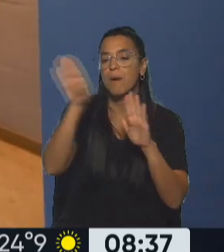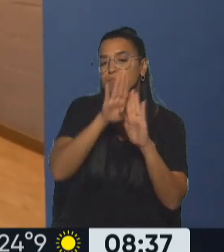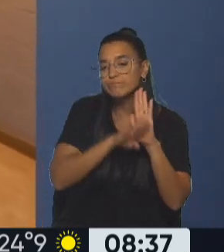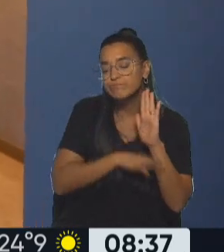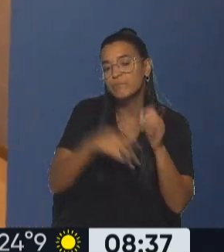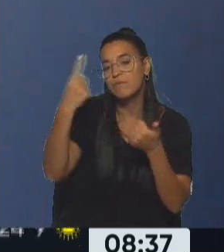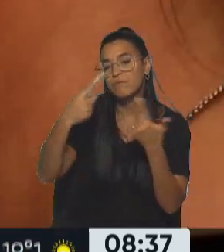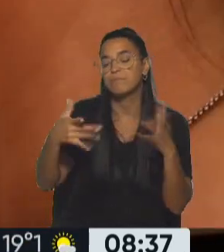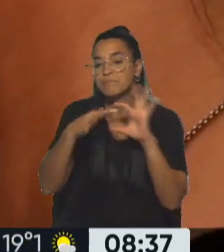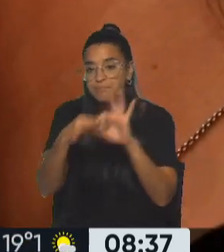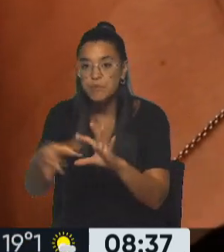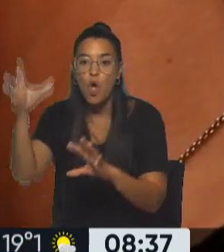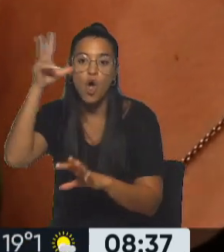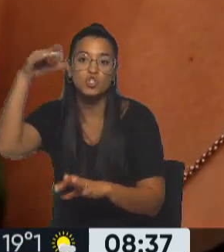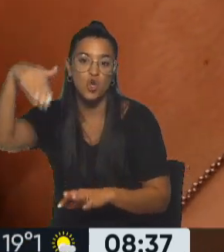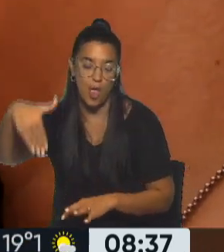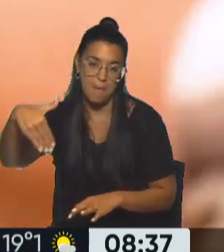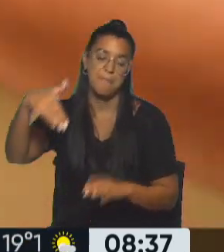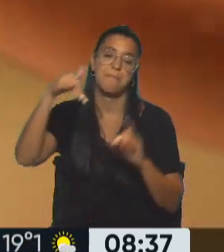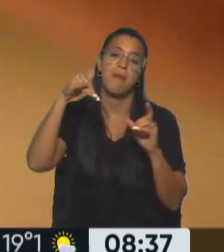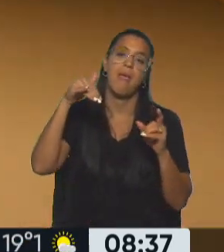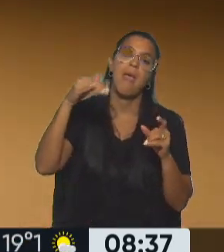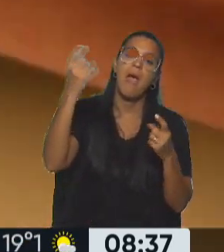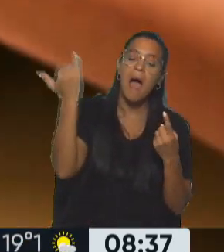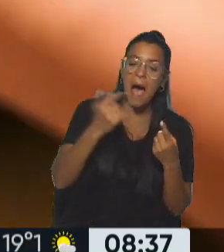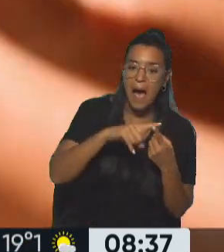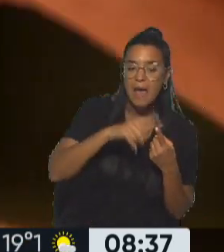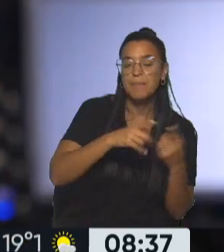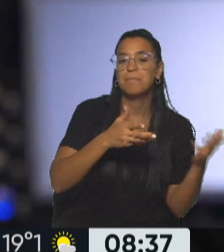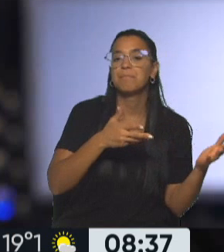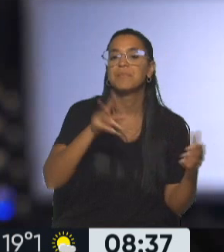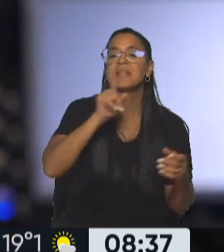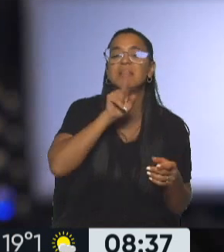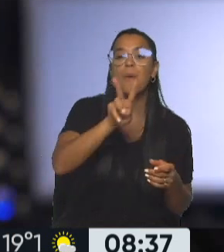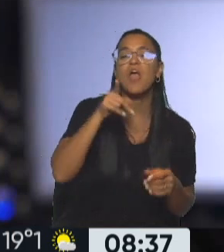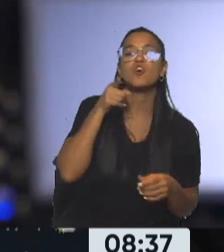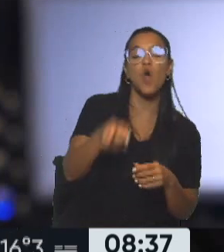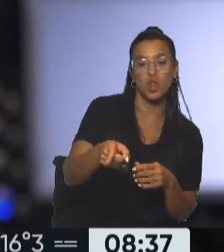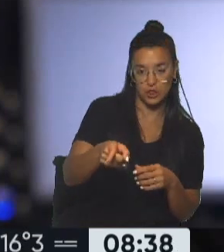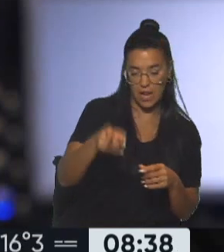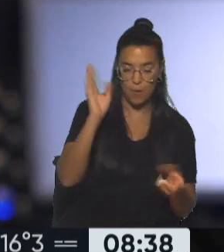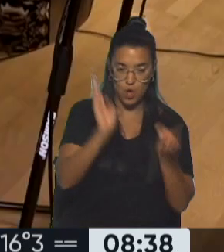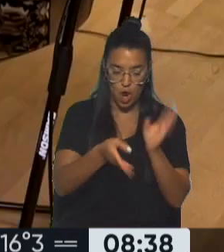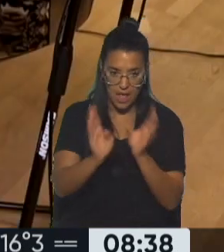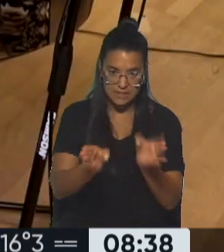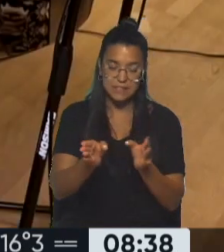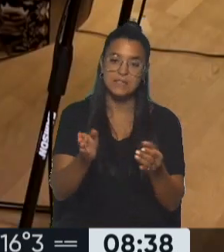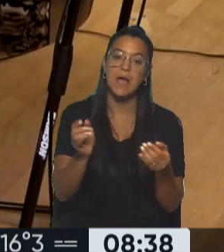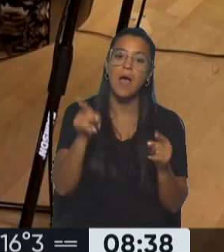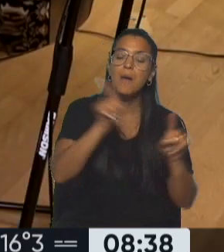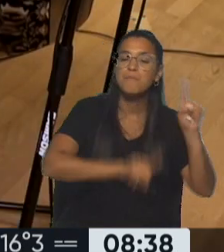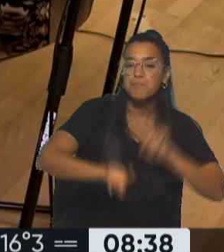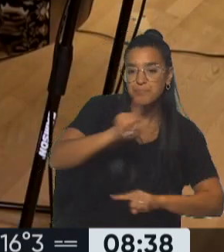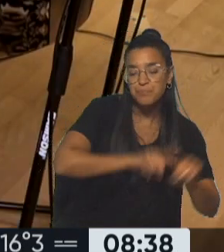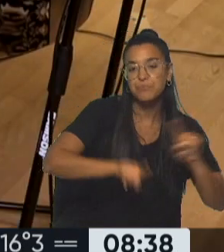ver con el 8M. Por un lado, va a estar el presentar TV contra las violencias, que se produjo o está producida en el marco